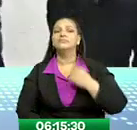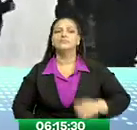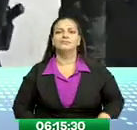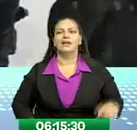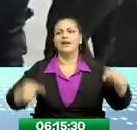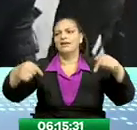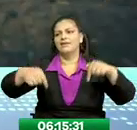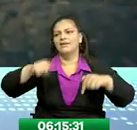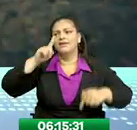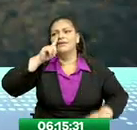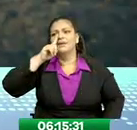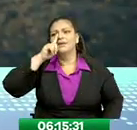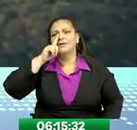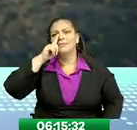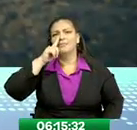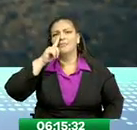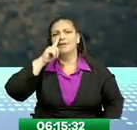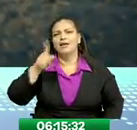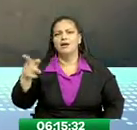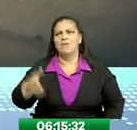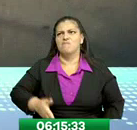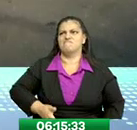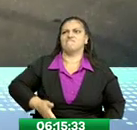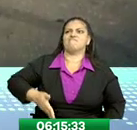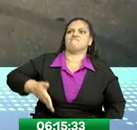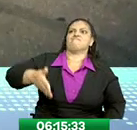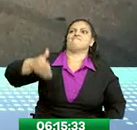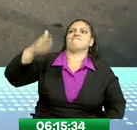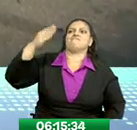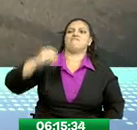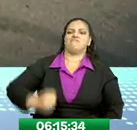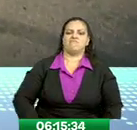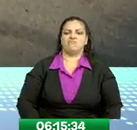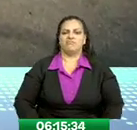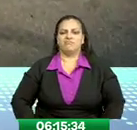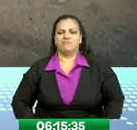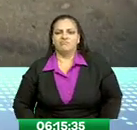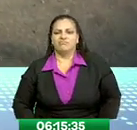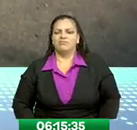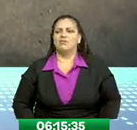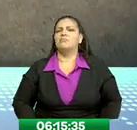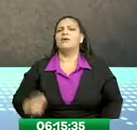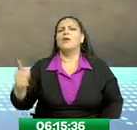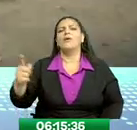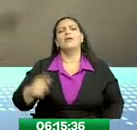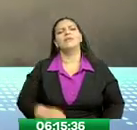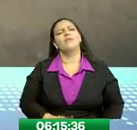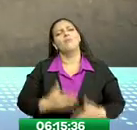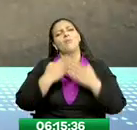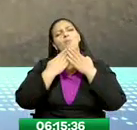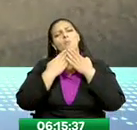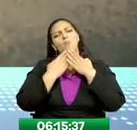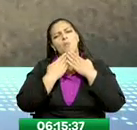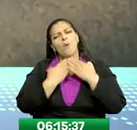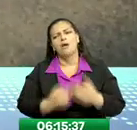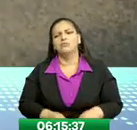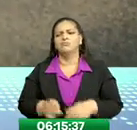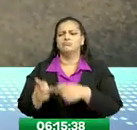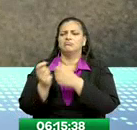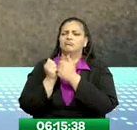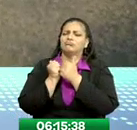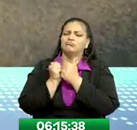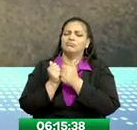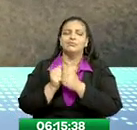No, es puro cuerpo. Puro cuerpo. Aquí hay un buen de la esquina y dice, oye, ese man pintero. Dice un pan de Dios, ¿qué vas a hacer un pan de Dios?